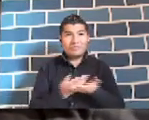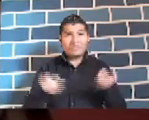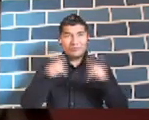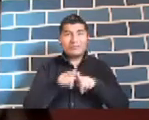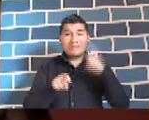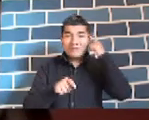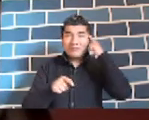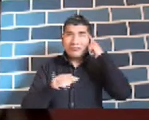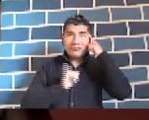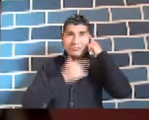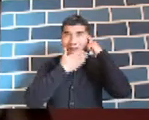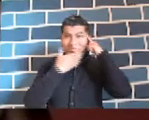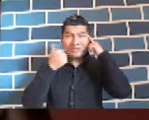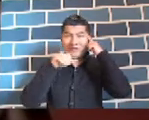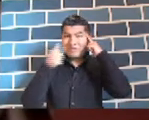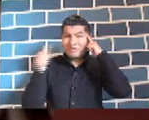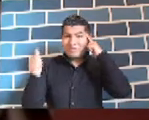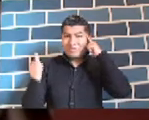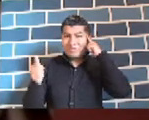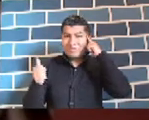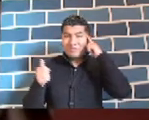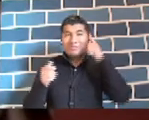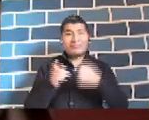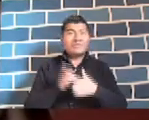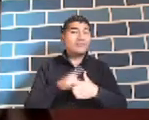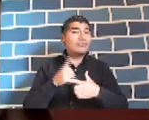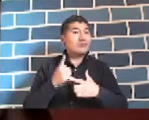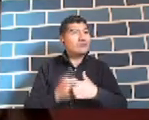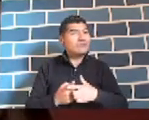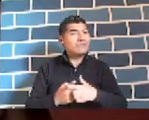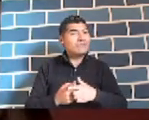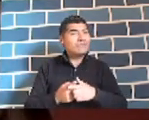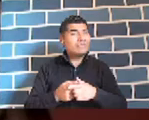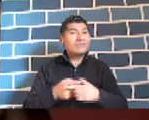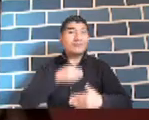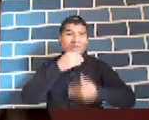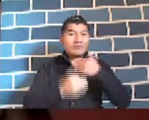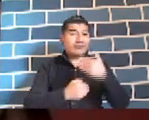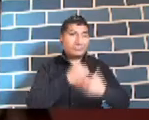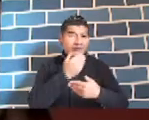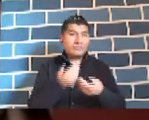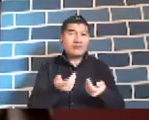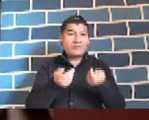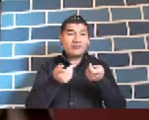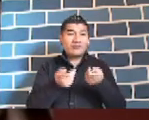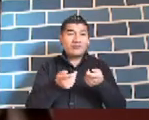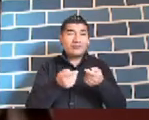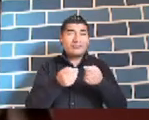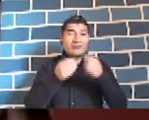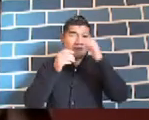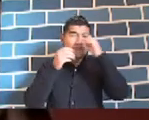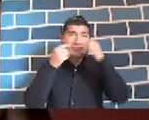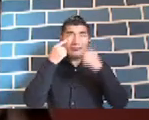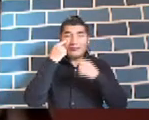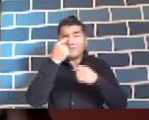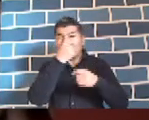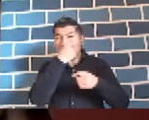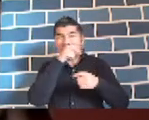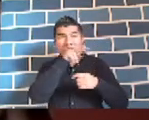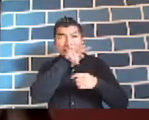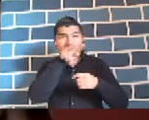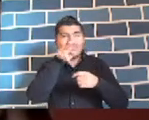ser mejores que los otros entonces la medida con la que me da el lente con el que ve a los demás